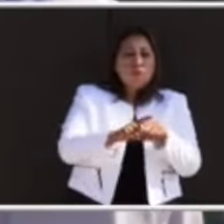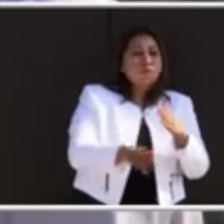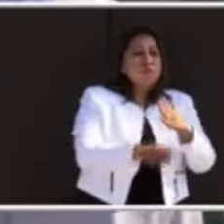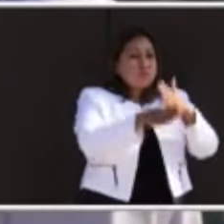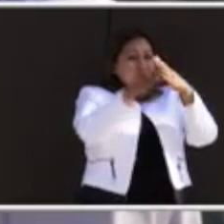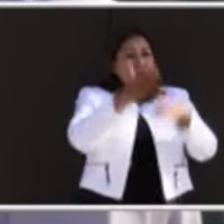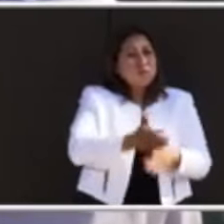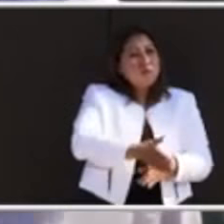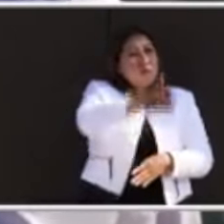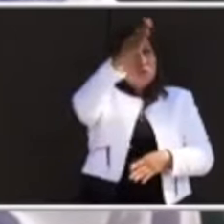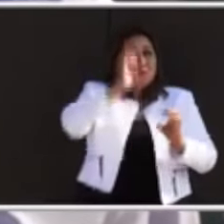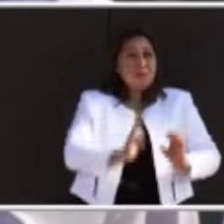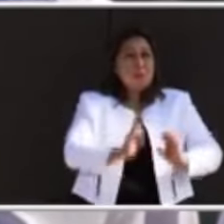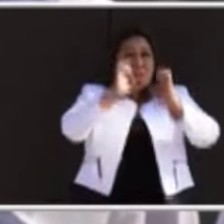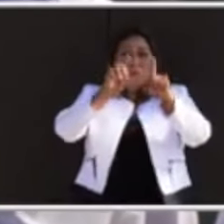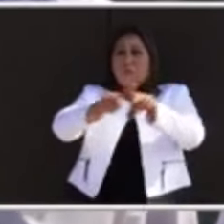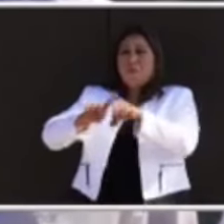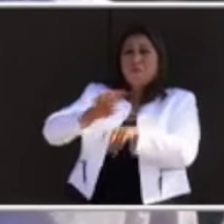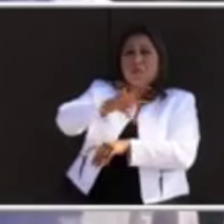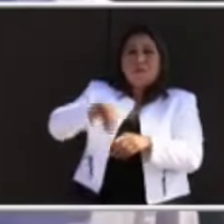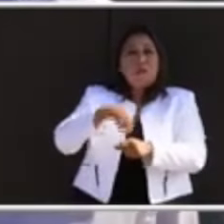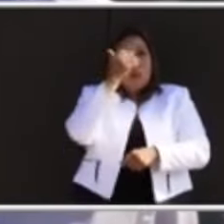la administración pública federal y estatal.